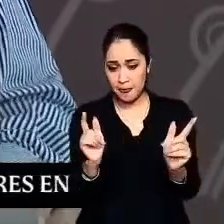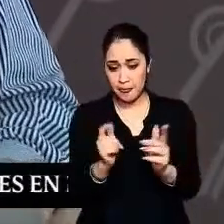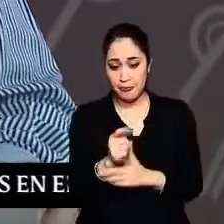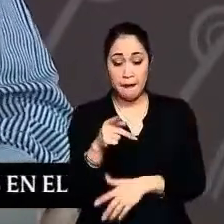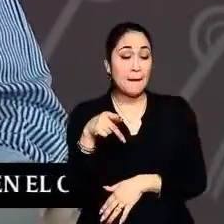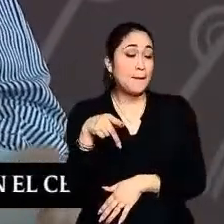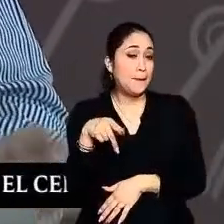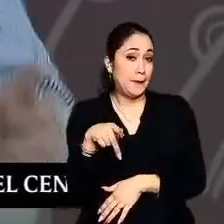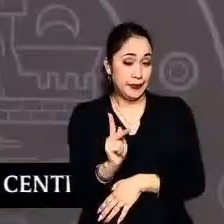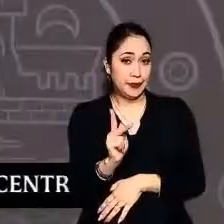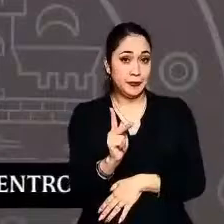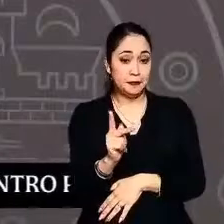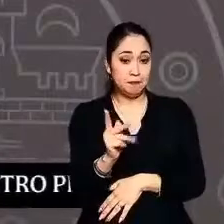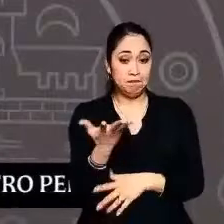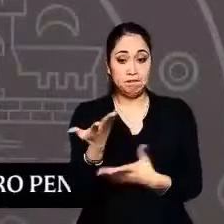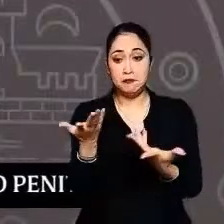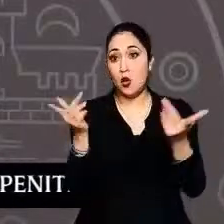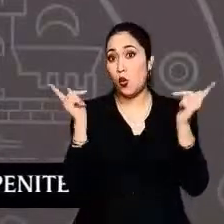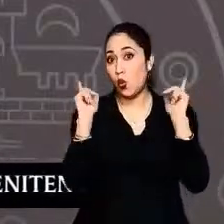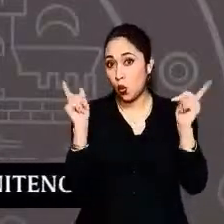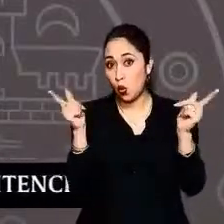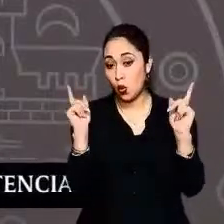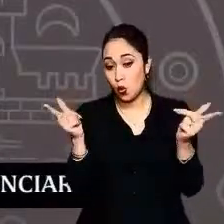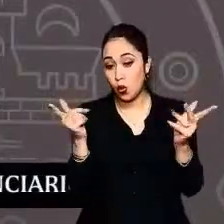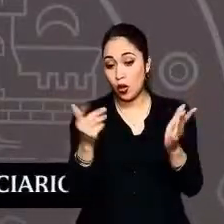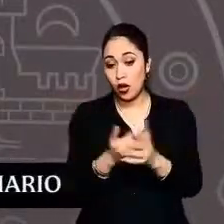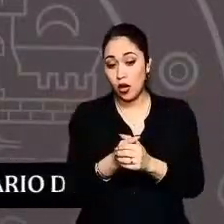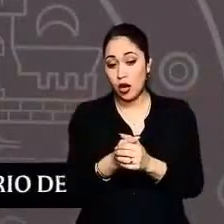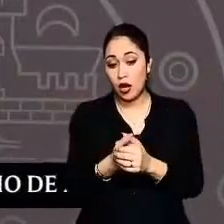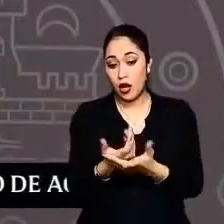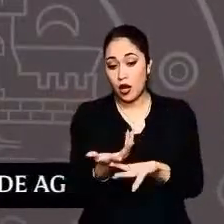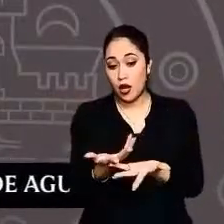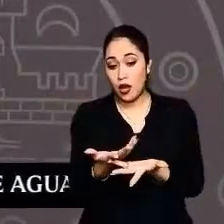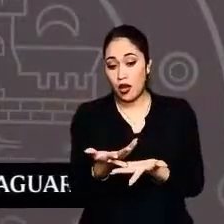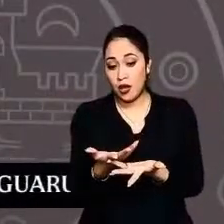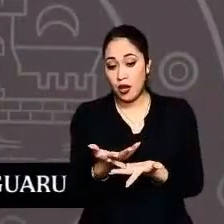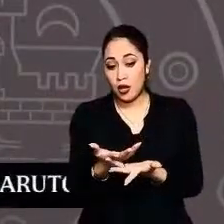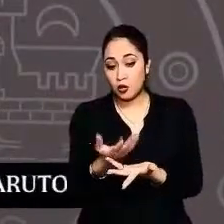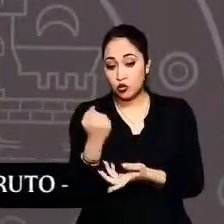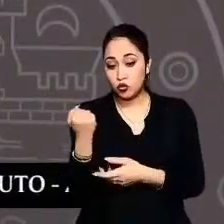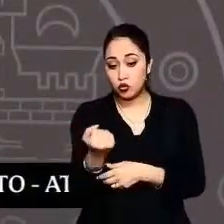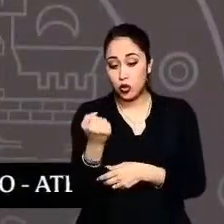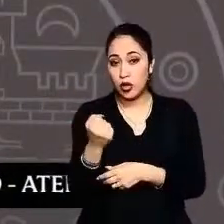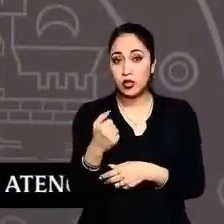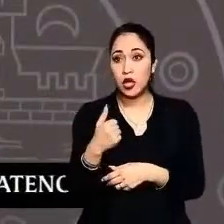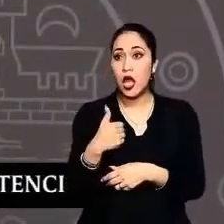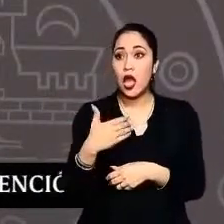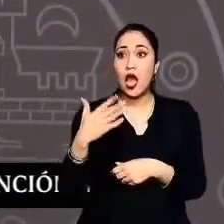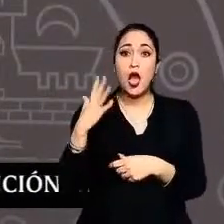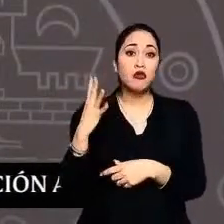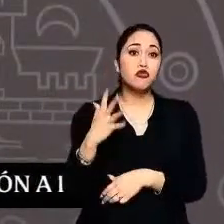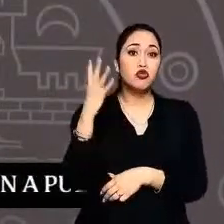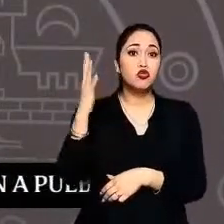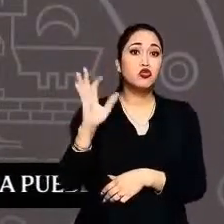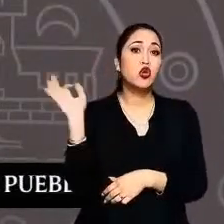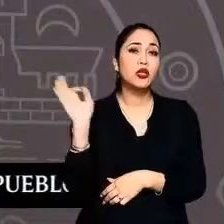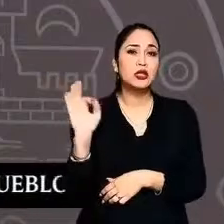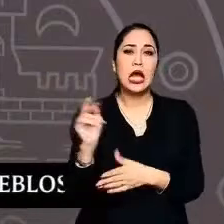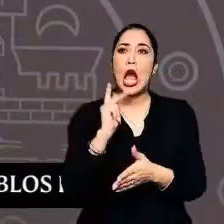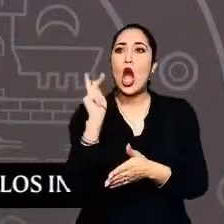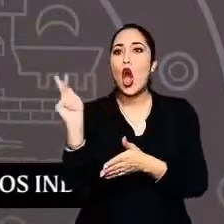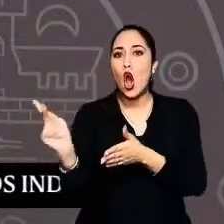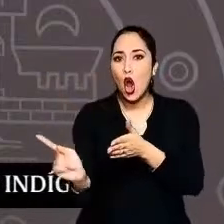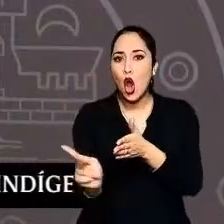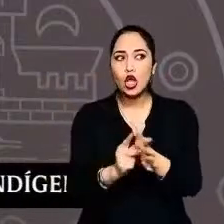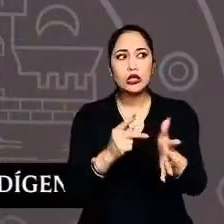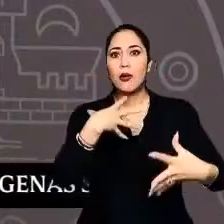que, ojalá y tocamos madera, llegar a complicarse con una nueva ola, pues tendrás que tomar otra vez la